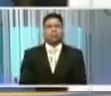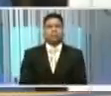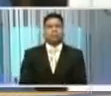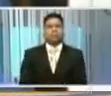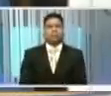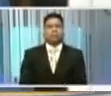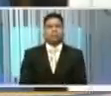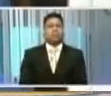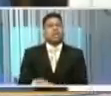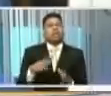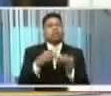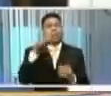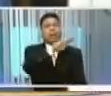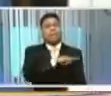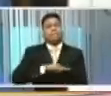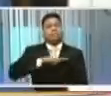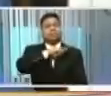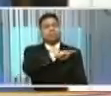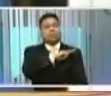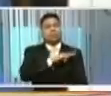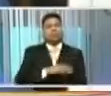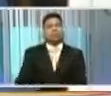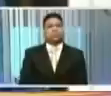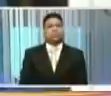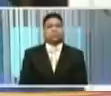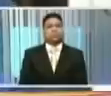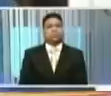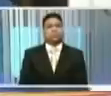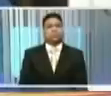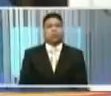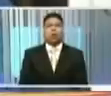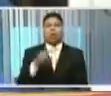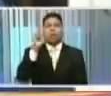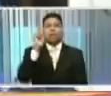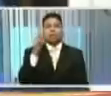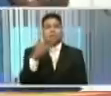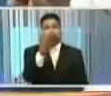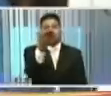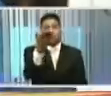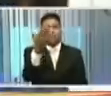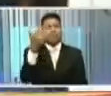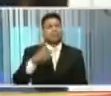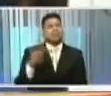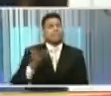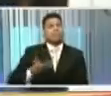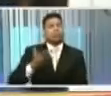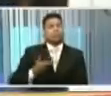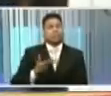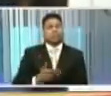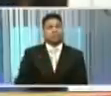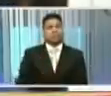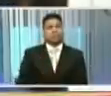de las misiones, con la tarea que yo creo que es central en esta etapa de la vida.